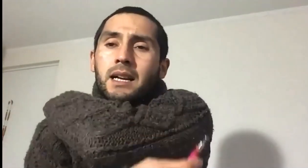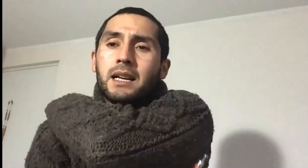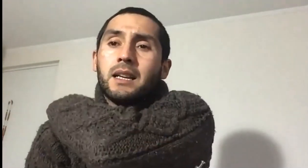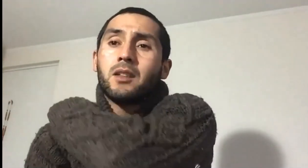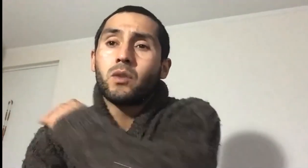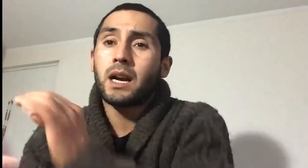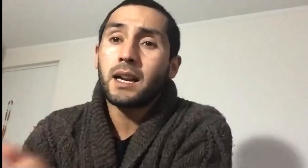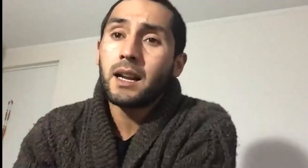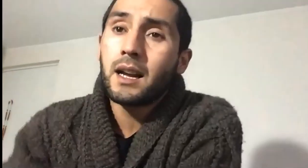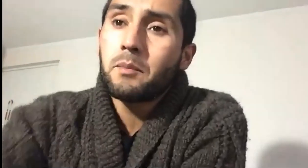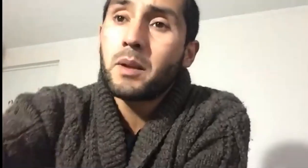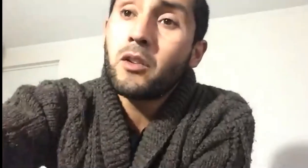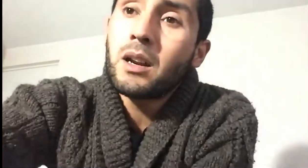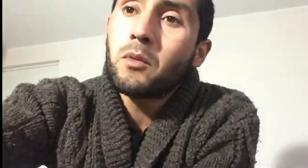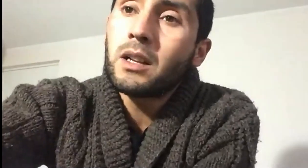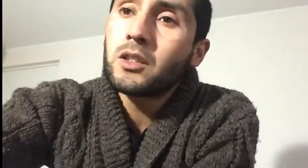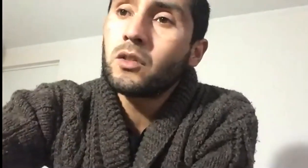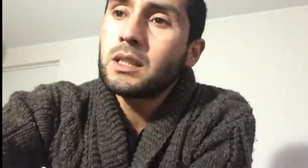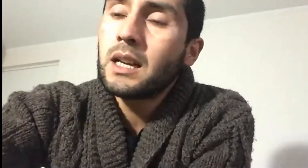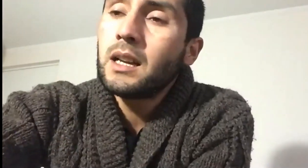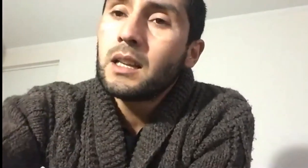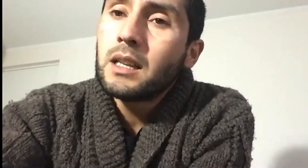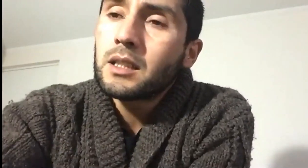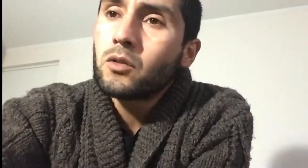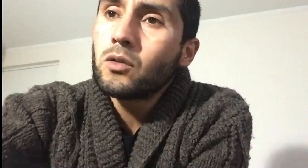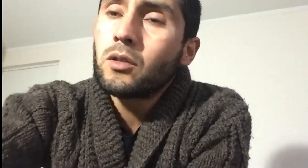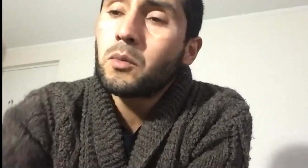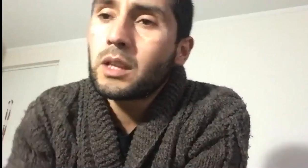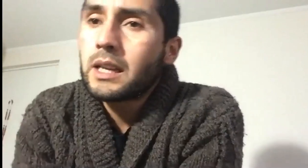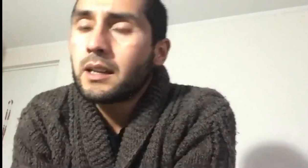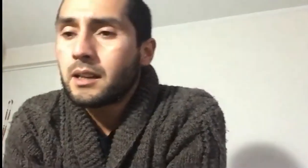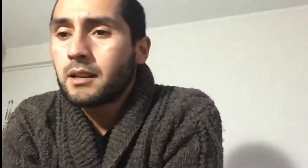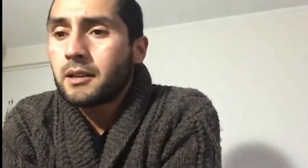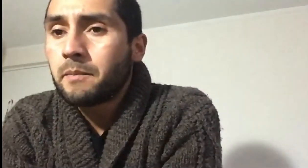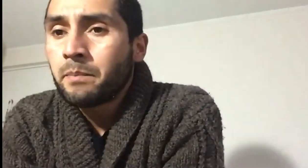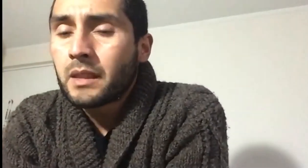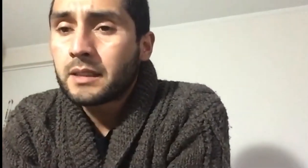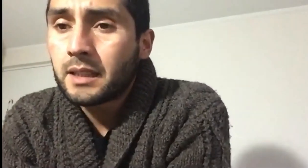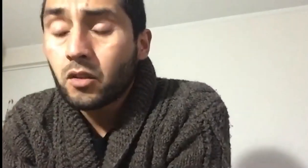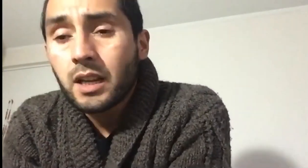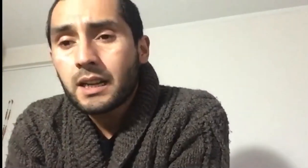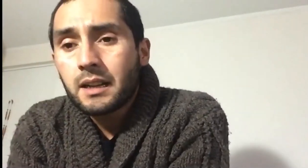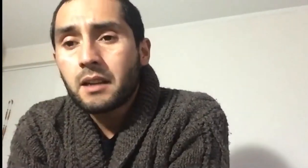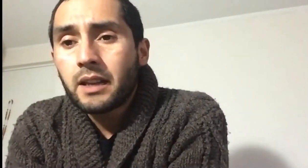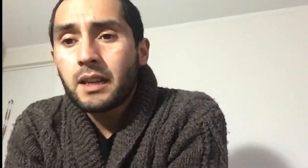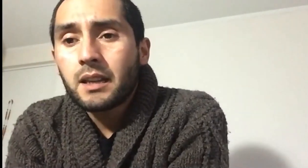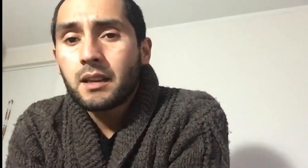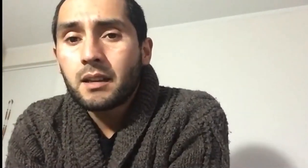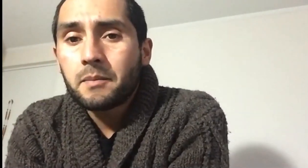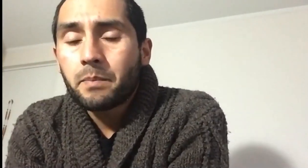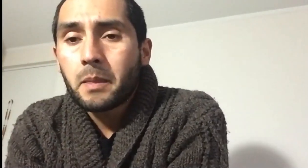para educar primero a la población, ya, y segundo, poder desarrollar cada